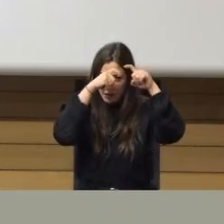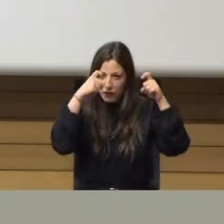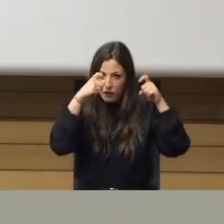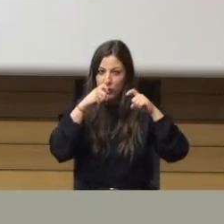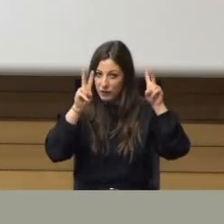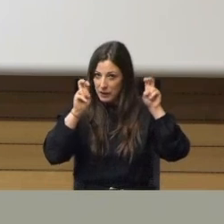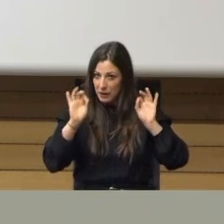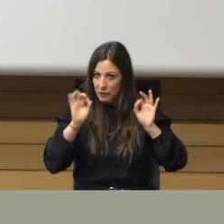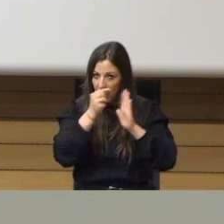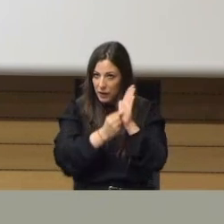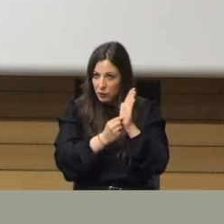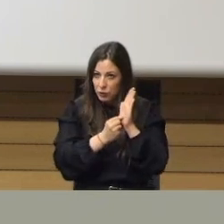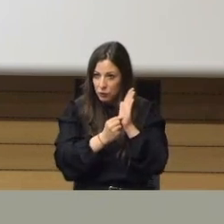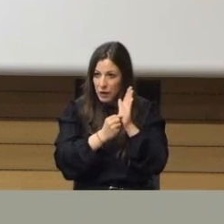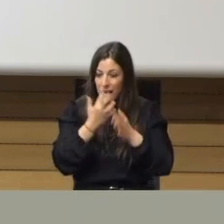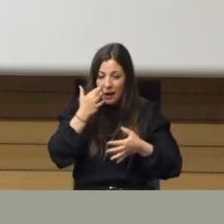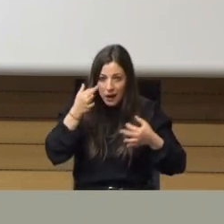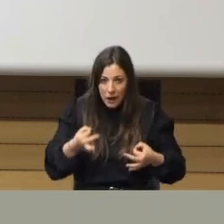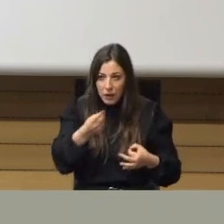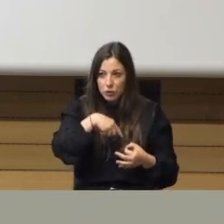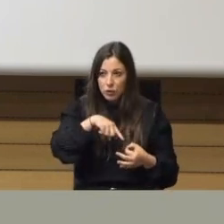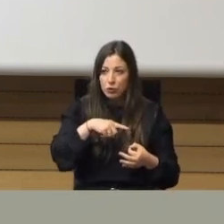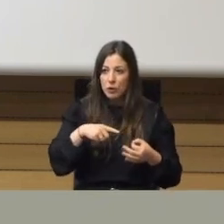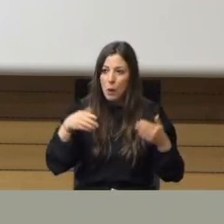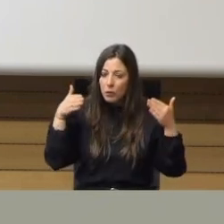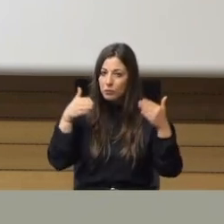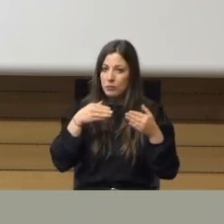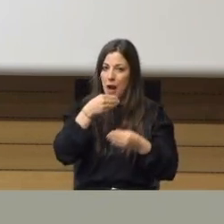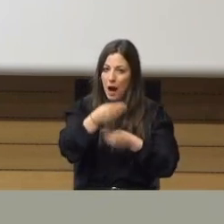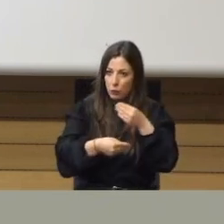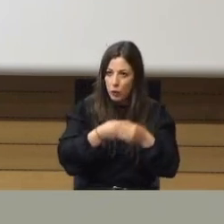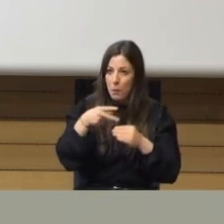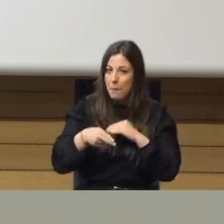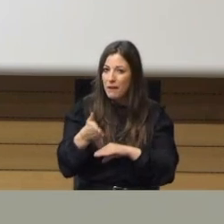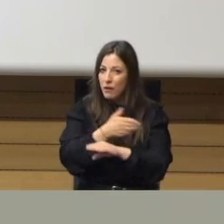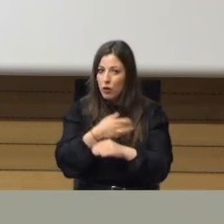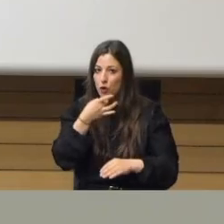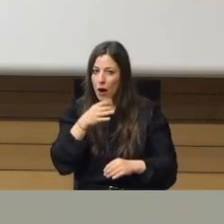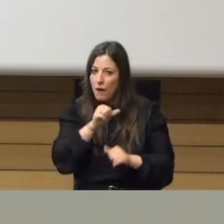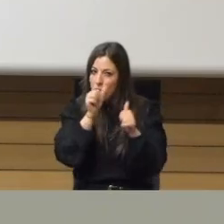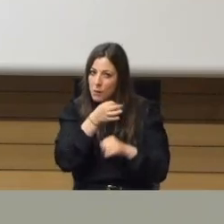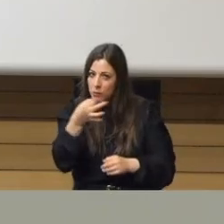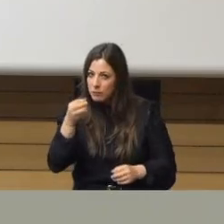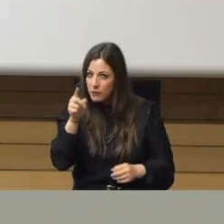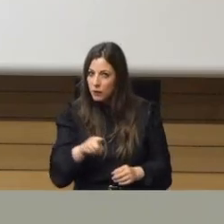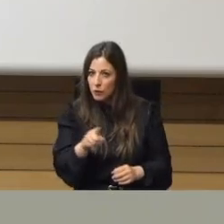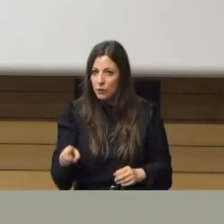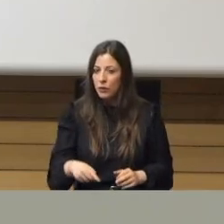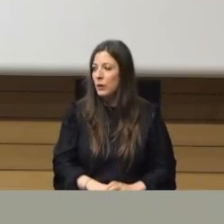¿Realmente estamos actuando en drogas, en prevención, en tratamiento, en intervención en drogas de una forma adecuada?